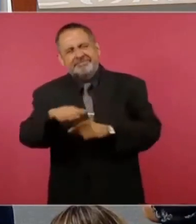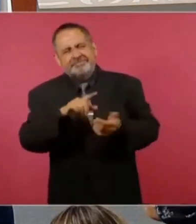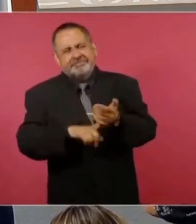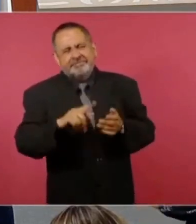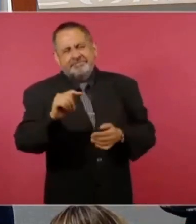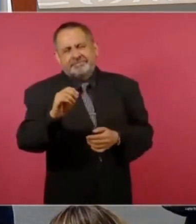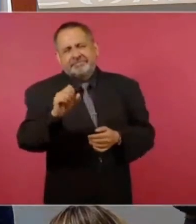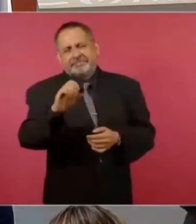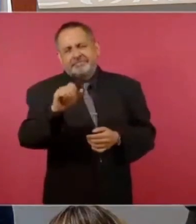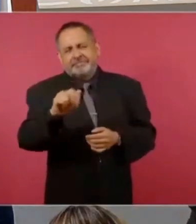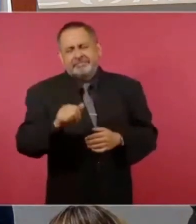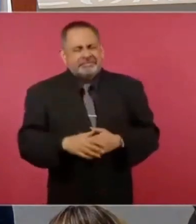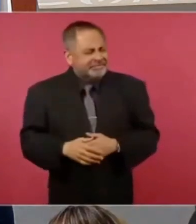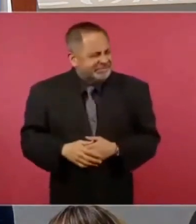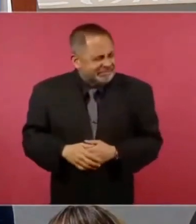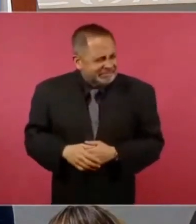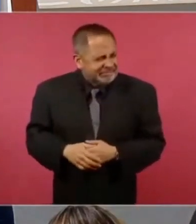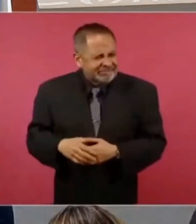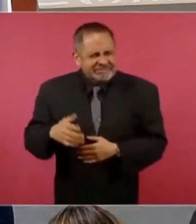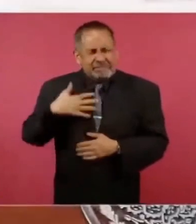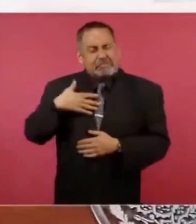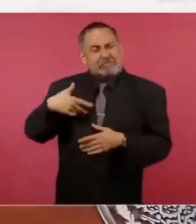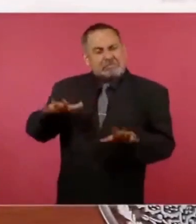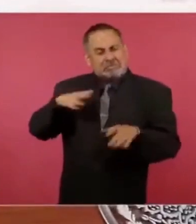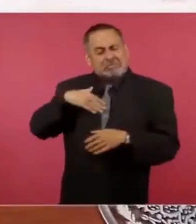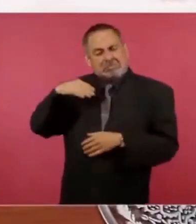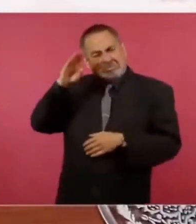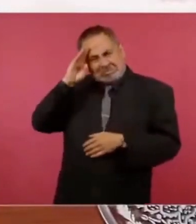Y yo durante algún tiempo pensé que la Toscana